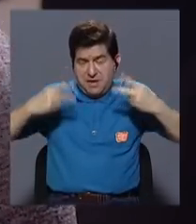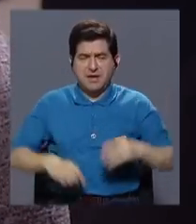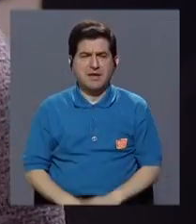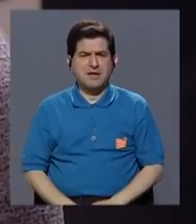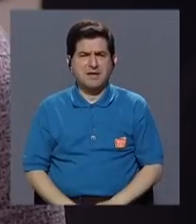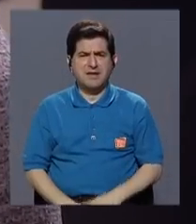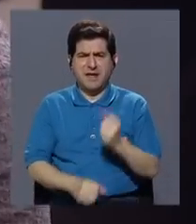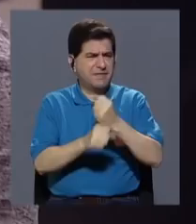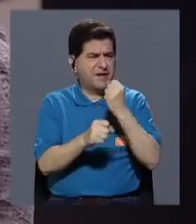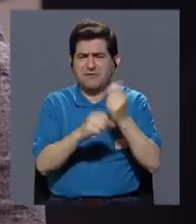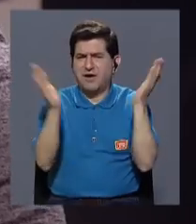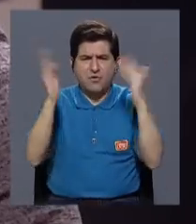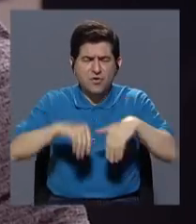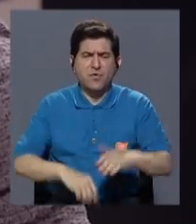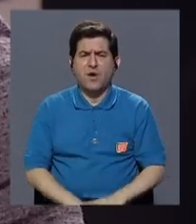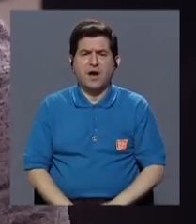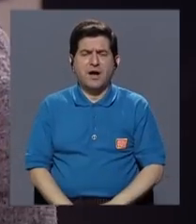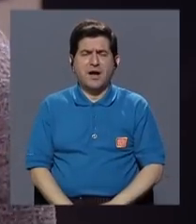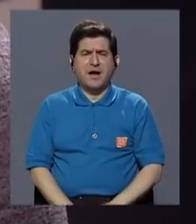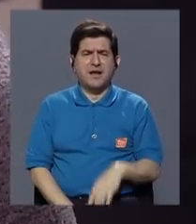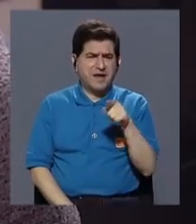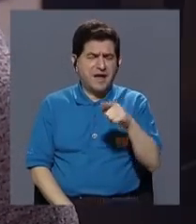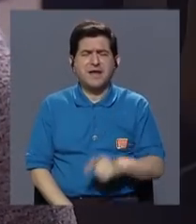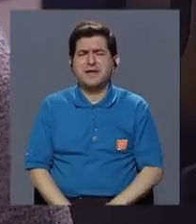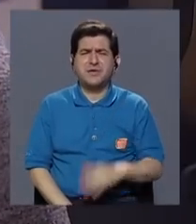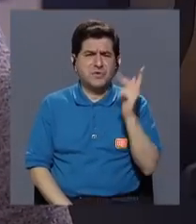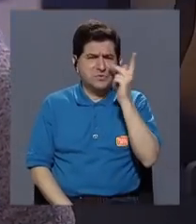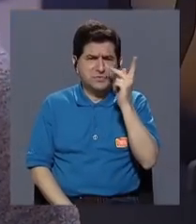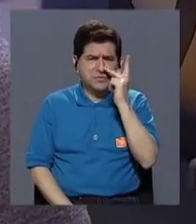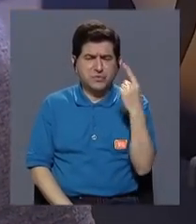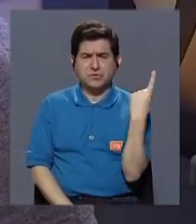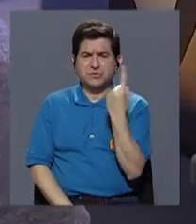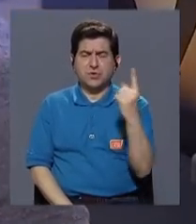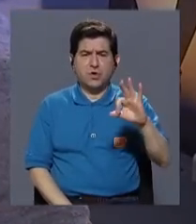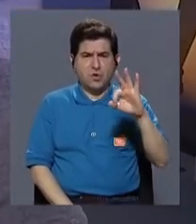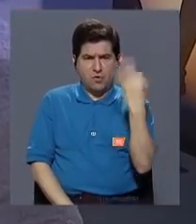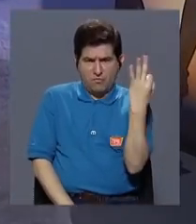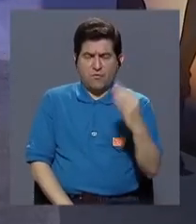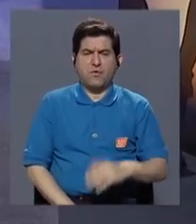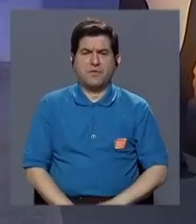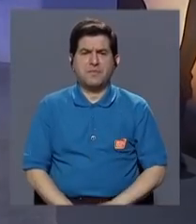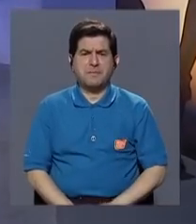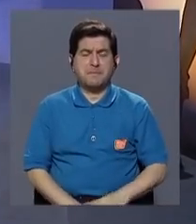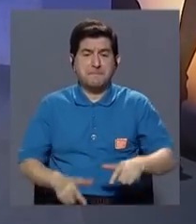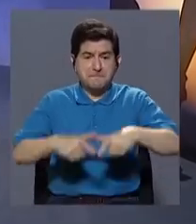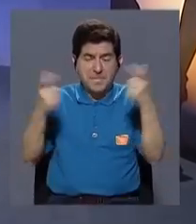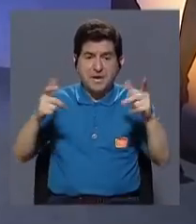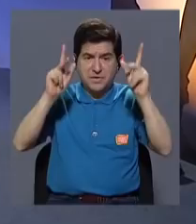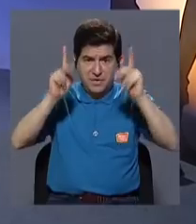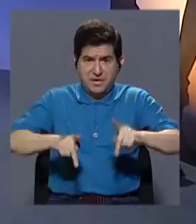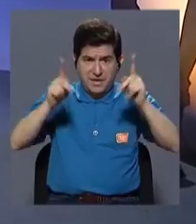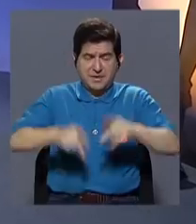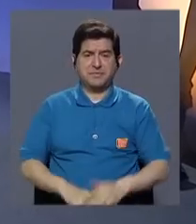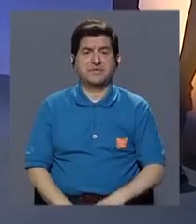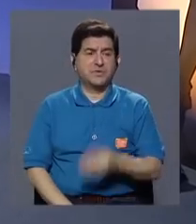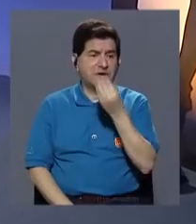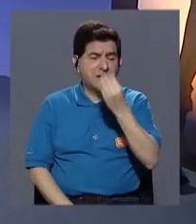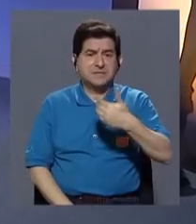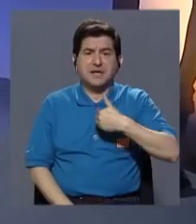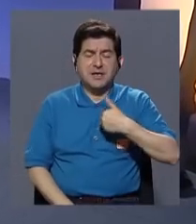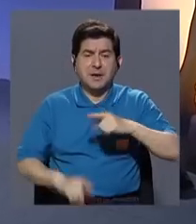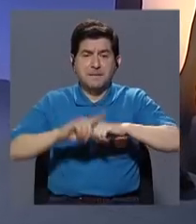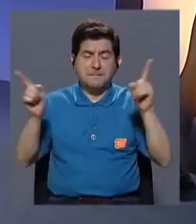trabajo pero las personas trans la prostitución las consume todos los días la única forma en la que en la que la mayoría de ellas logran comer